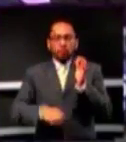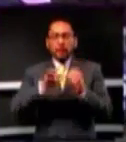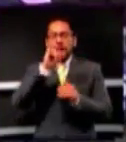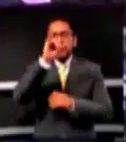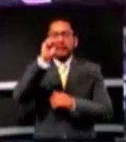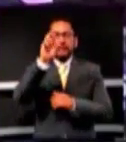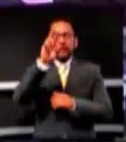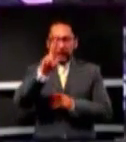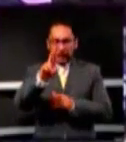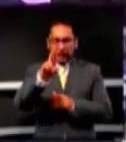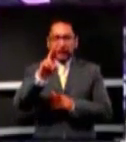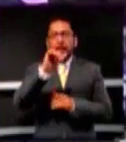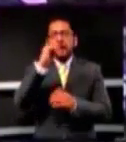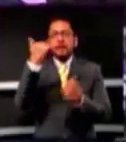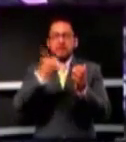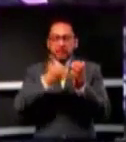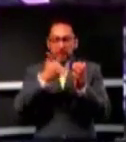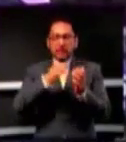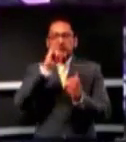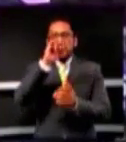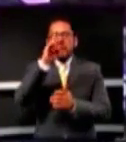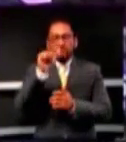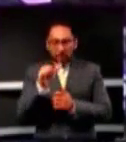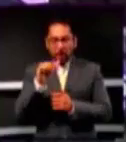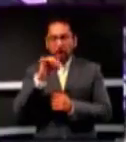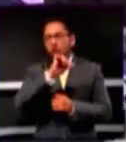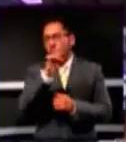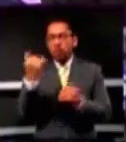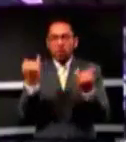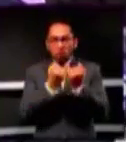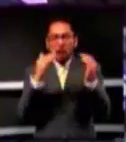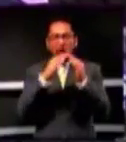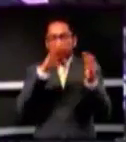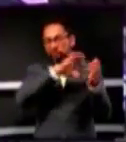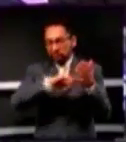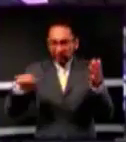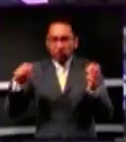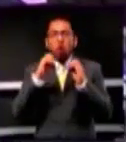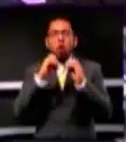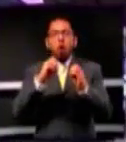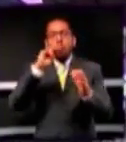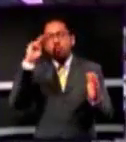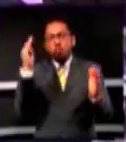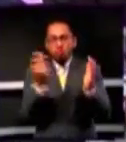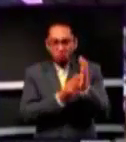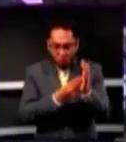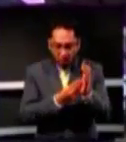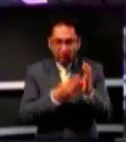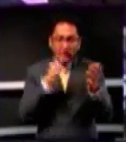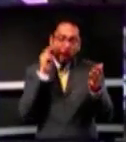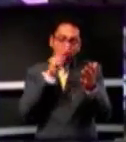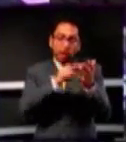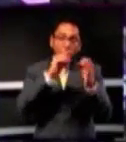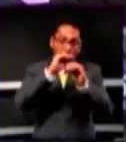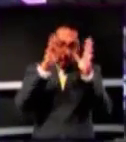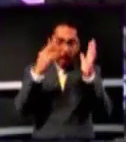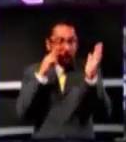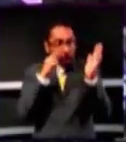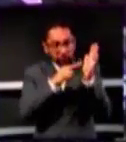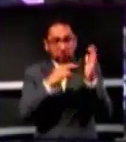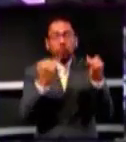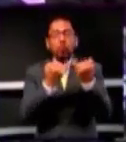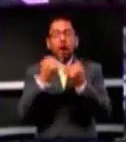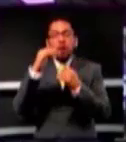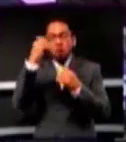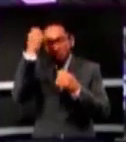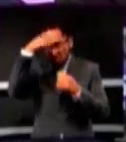la renta, del IVA, incluso embargos, uh-huh, multas, aclaraciones, opiniones de